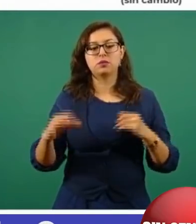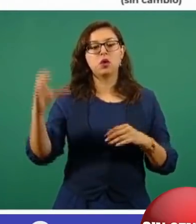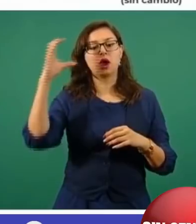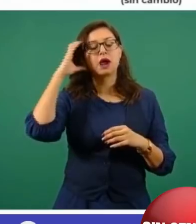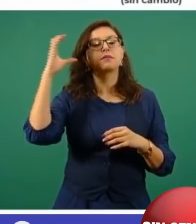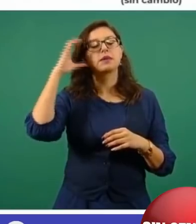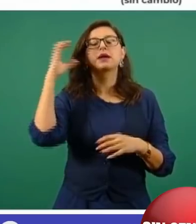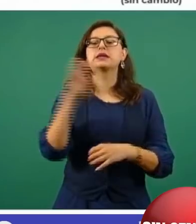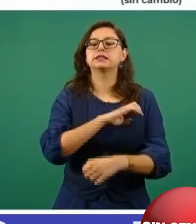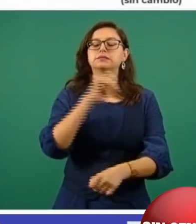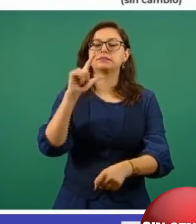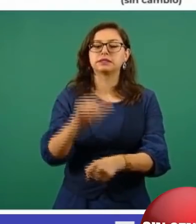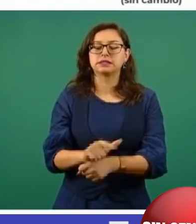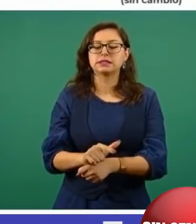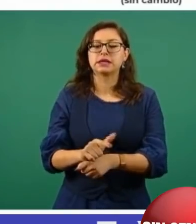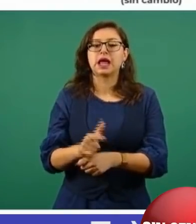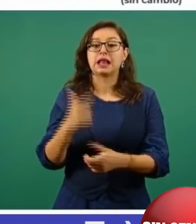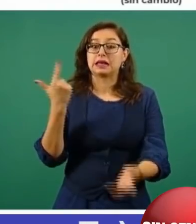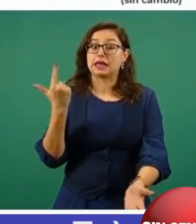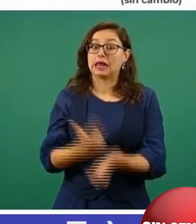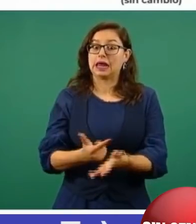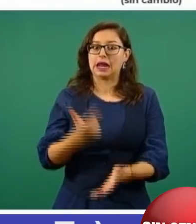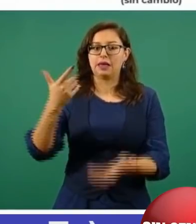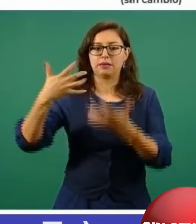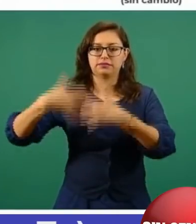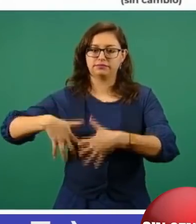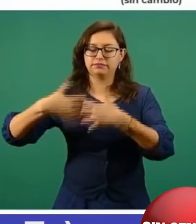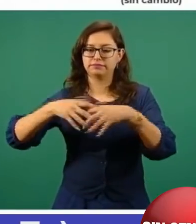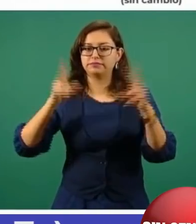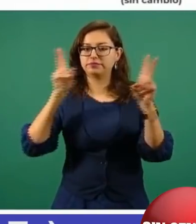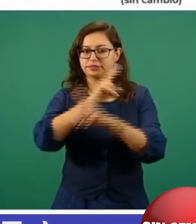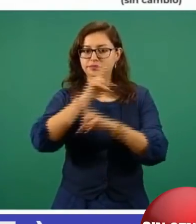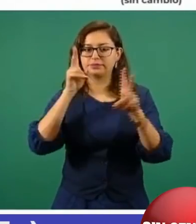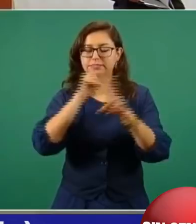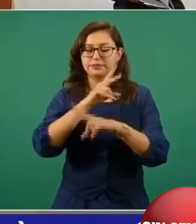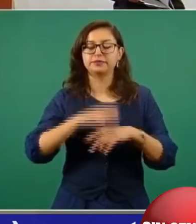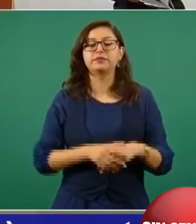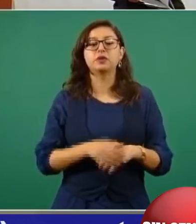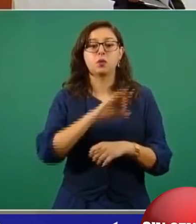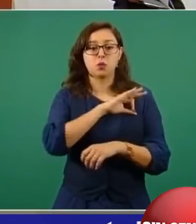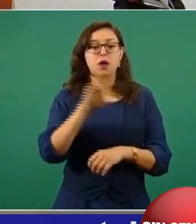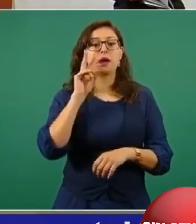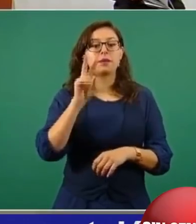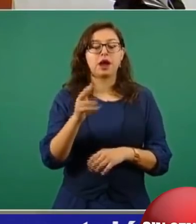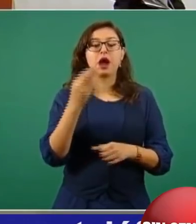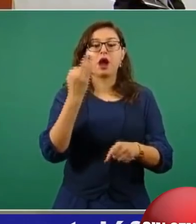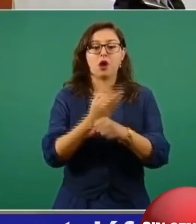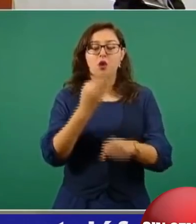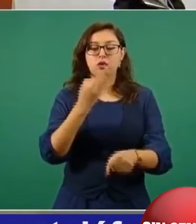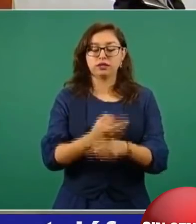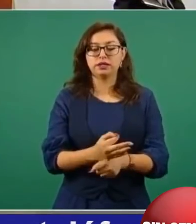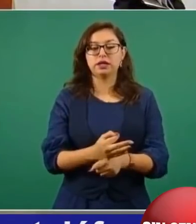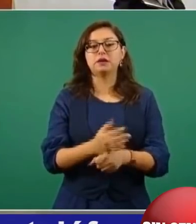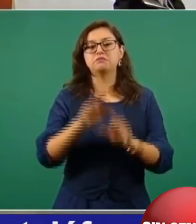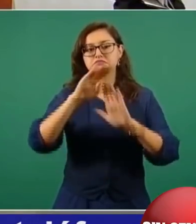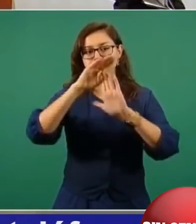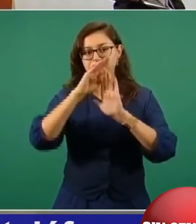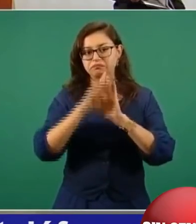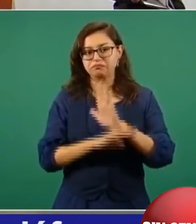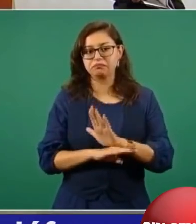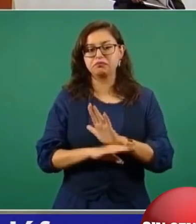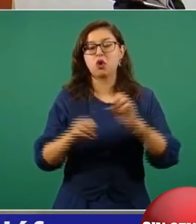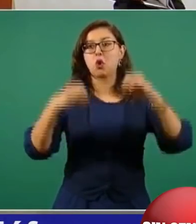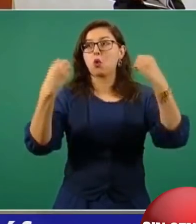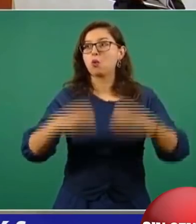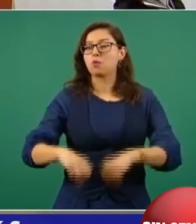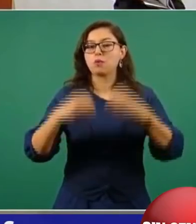camas especializadas de cuidados críticos. También hay una reducción, en este momento hay 41% de ocupación en los hospitales a